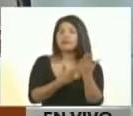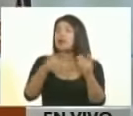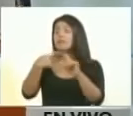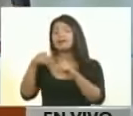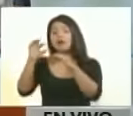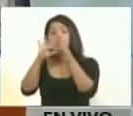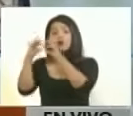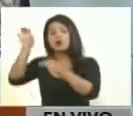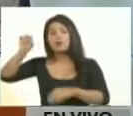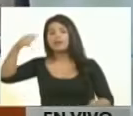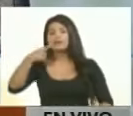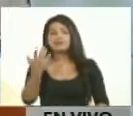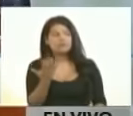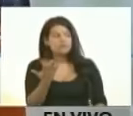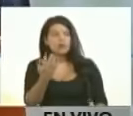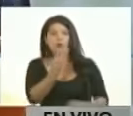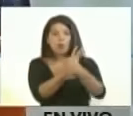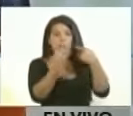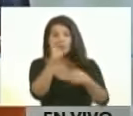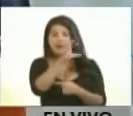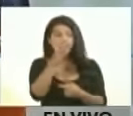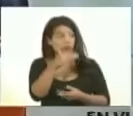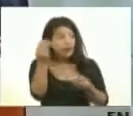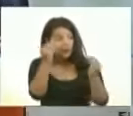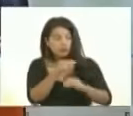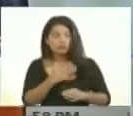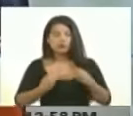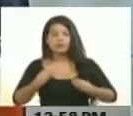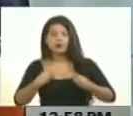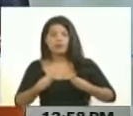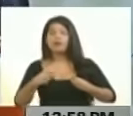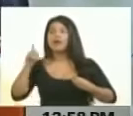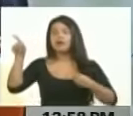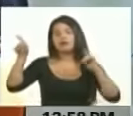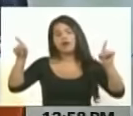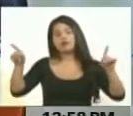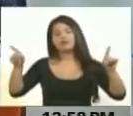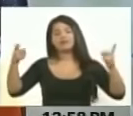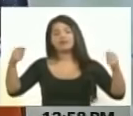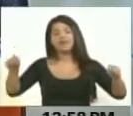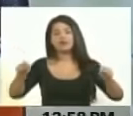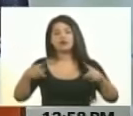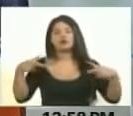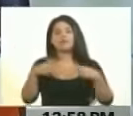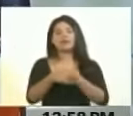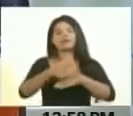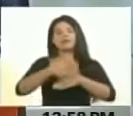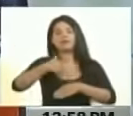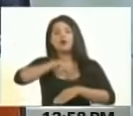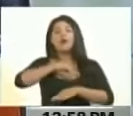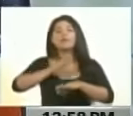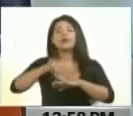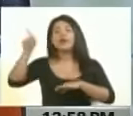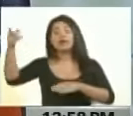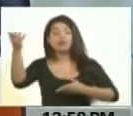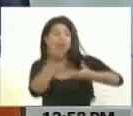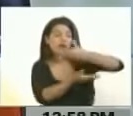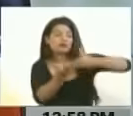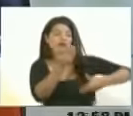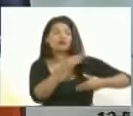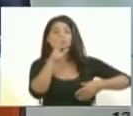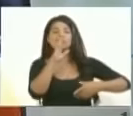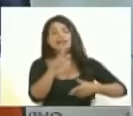que estos cuatro países han venido negociando en pésimas condiciones para sus países y para sus